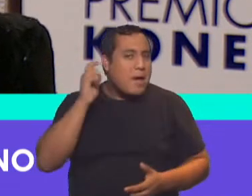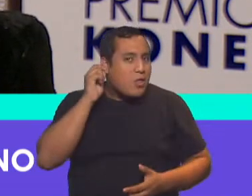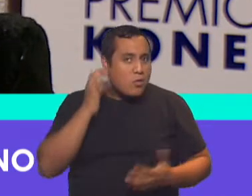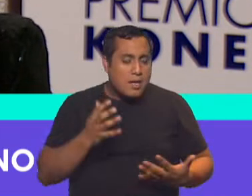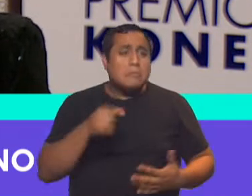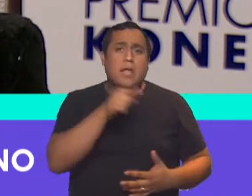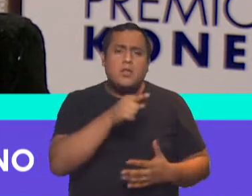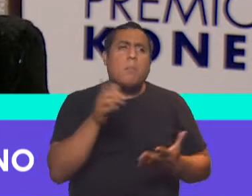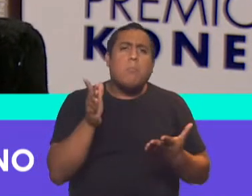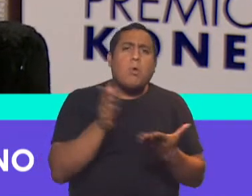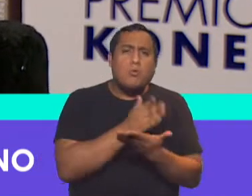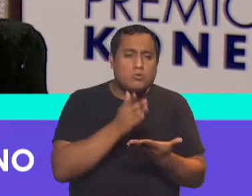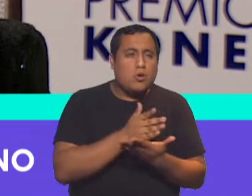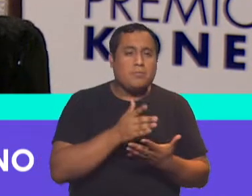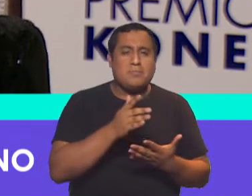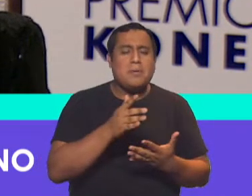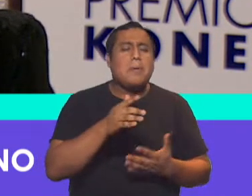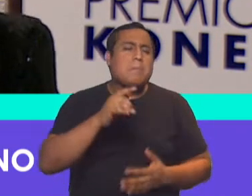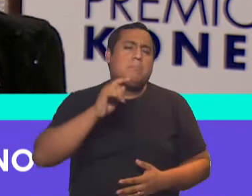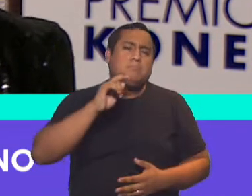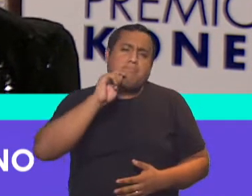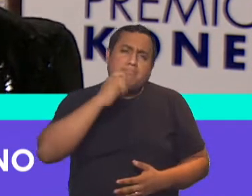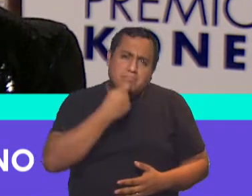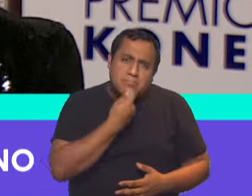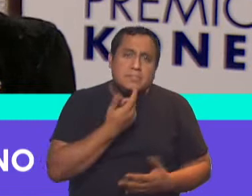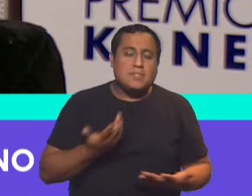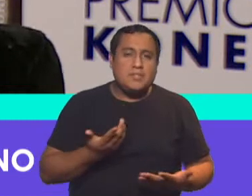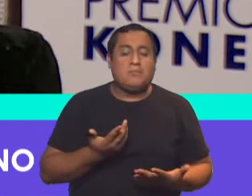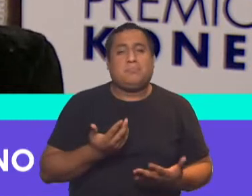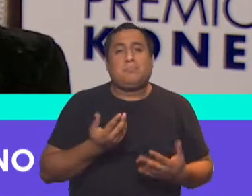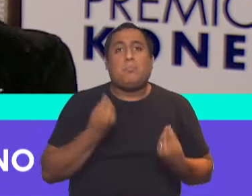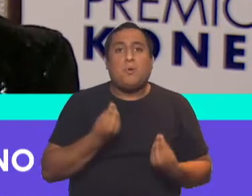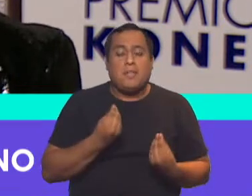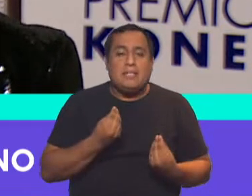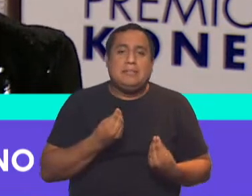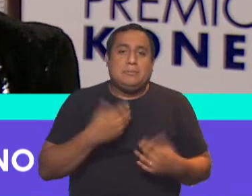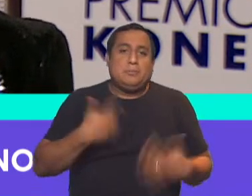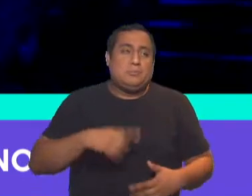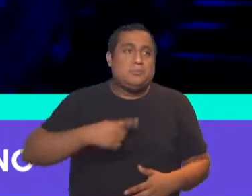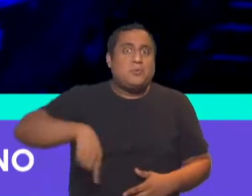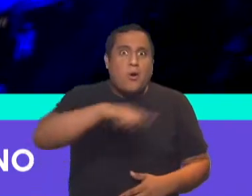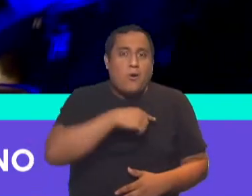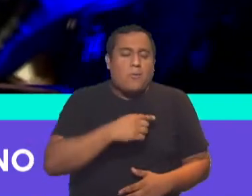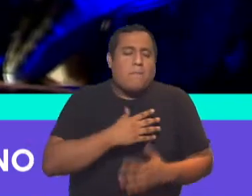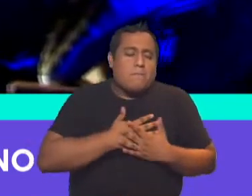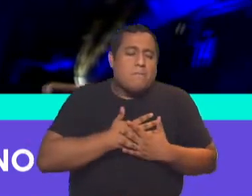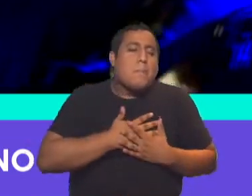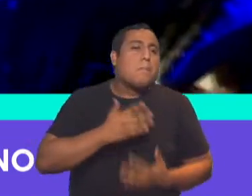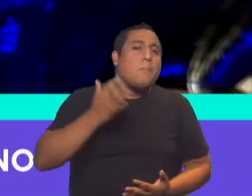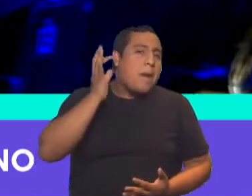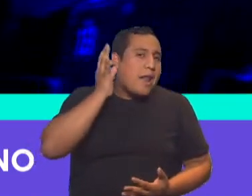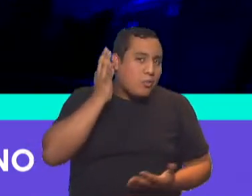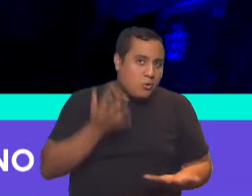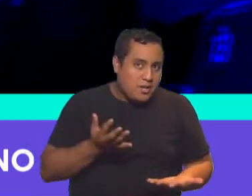amor, inundada del espíritu maradoniana. Fue un sentimiento